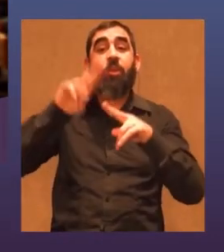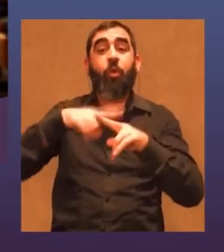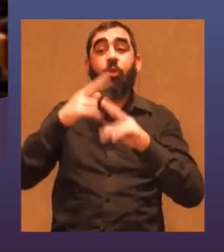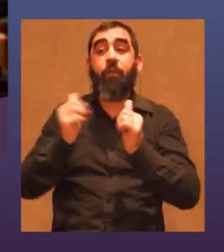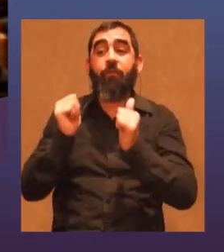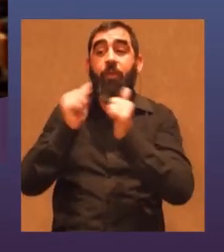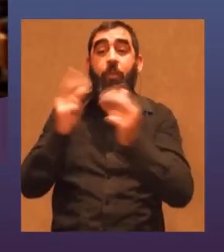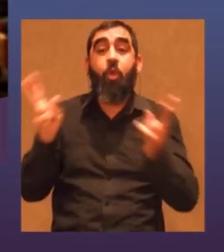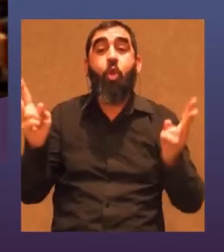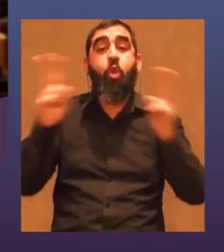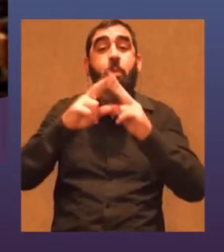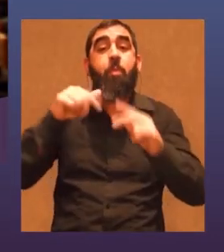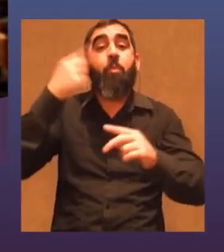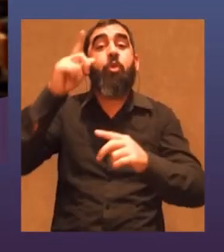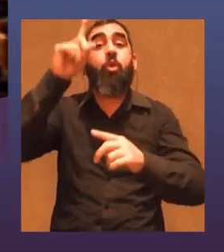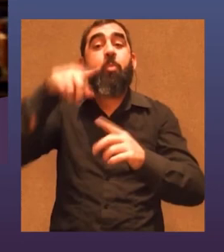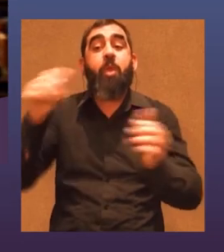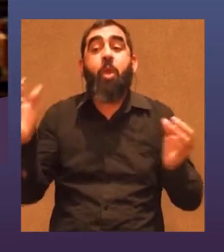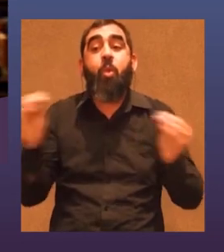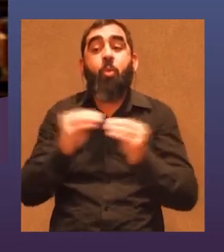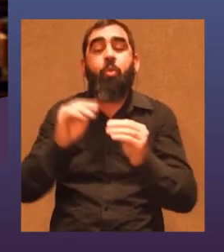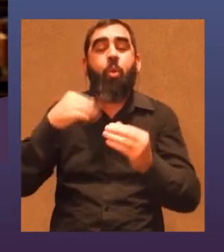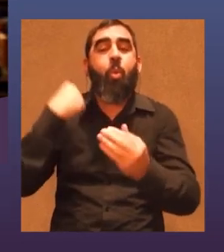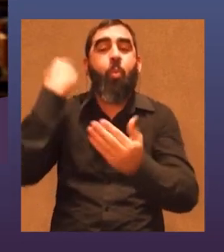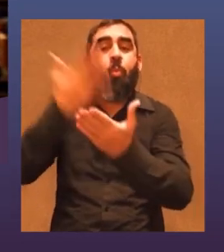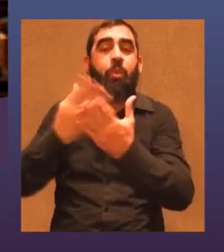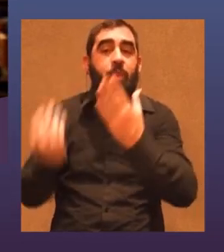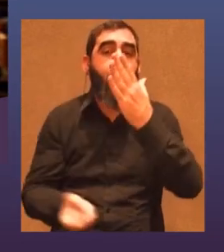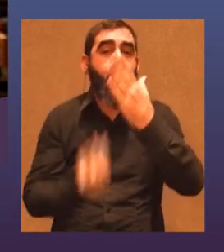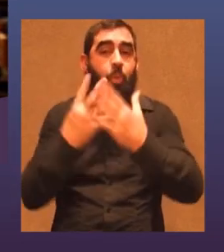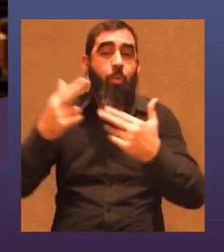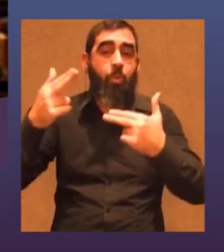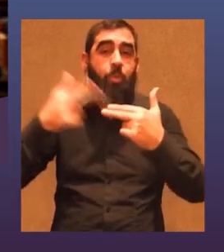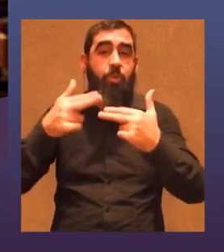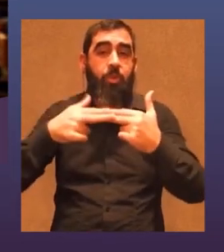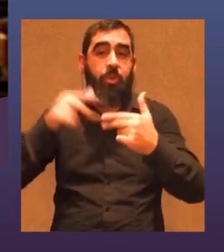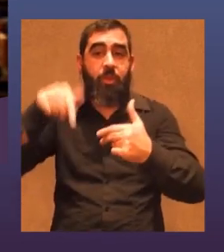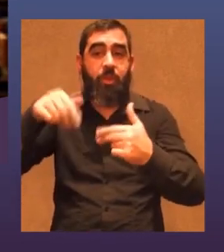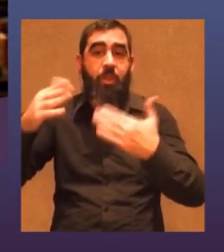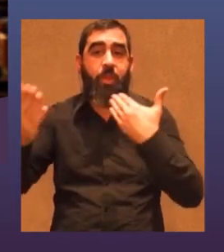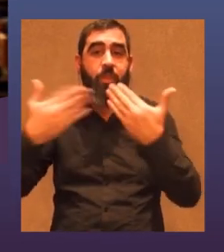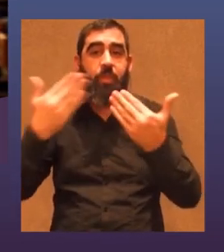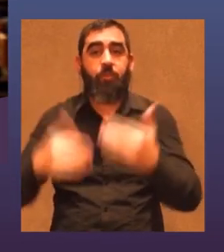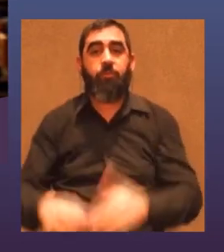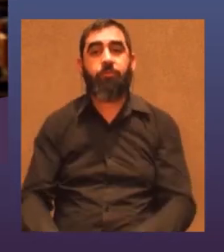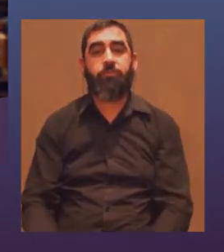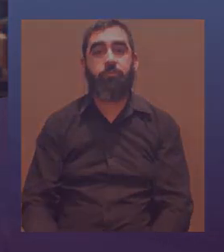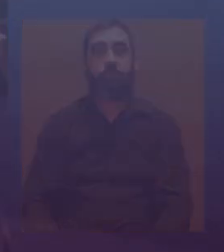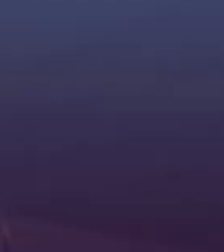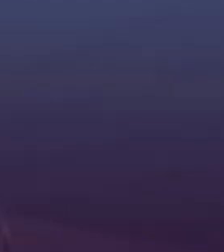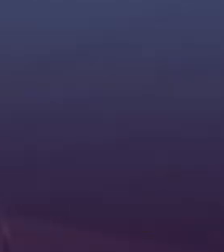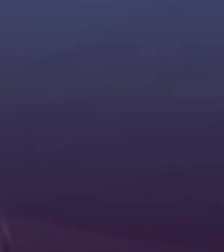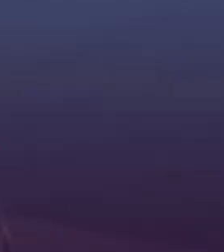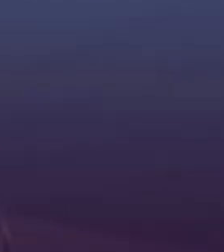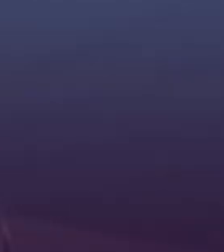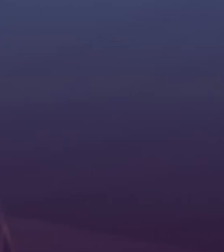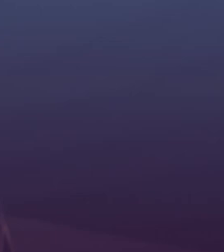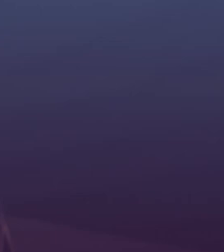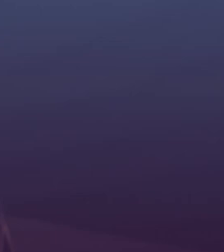Gracias una vez más por acompañarnos. Nos reencontramos el próximo mes junto a ustedes con una nueva propuesta de Perifoneos Online.